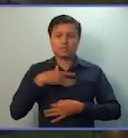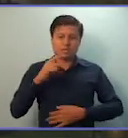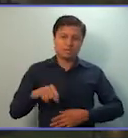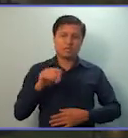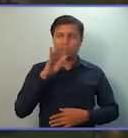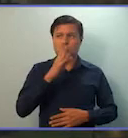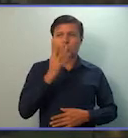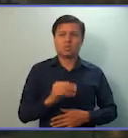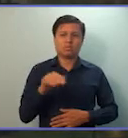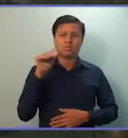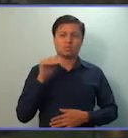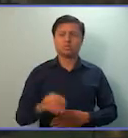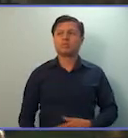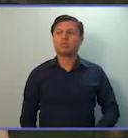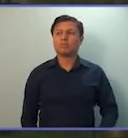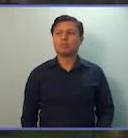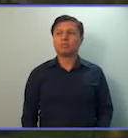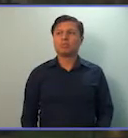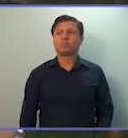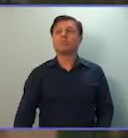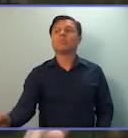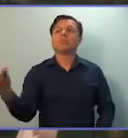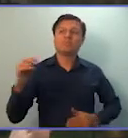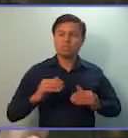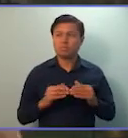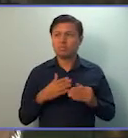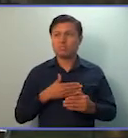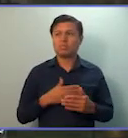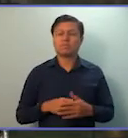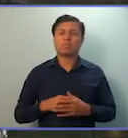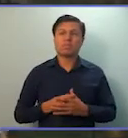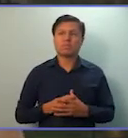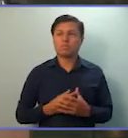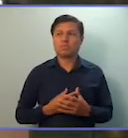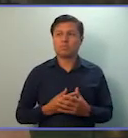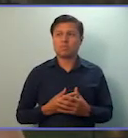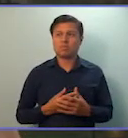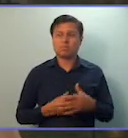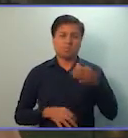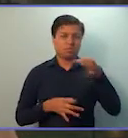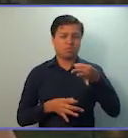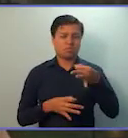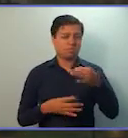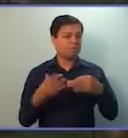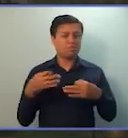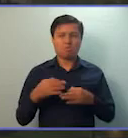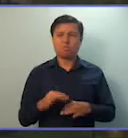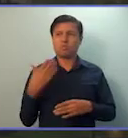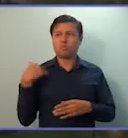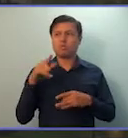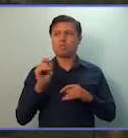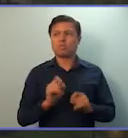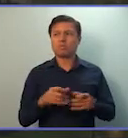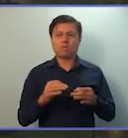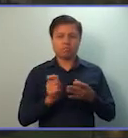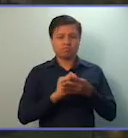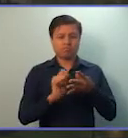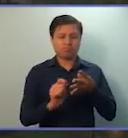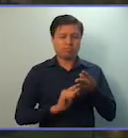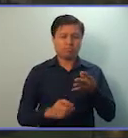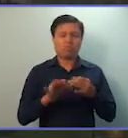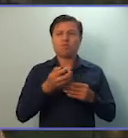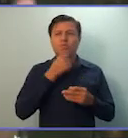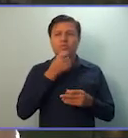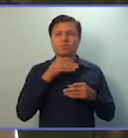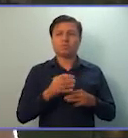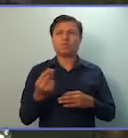400 es decir y además vamos a utilizar formularios desde un tamaño regular para que se puedan registrar los datos